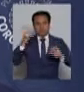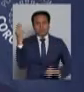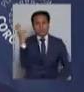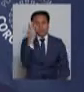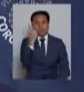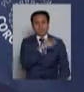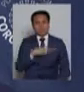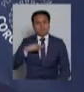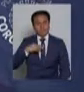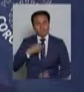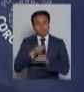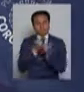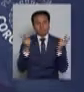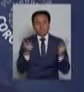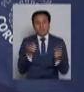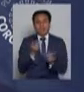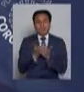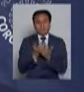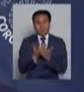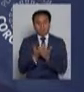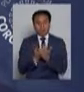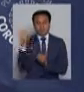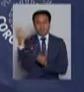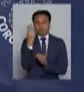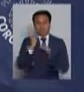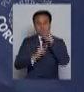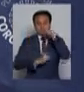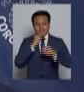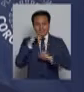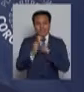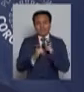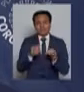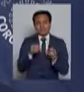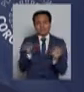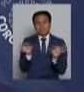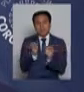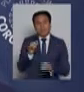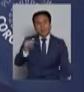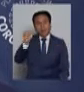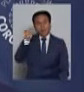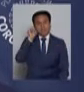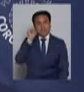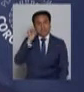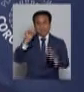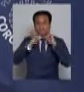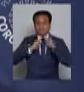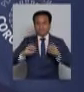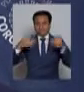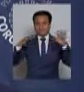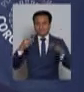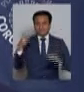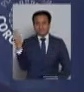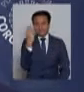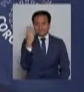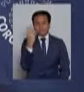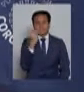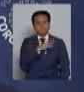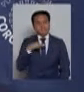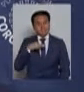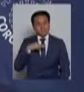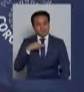web del Ministerio, y aprovecho esto de la página web para señalar que el día de ayer se informó a través de la página web del